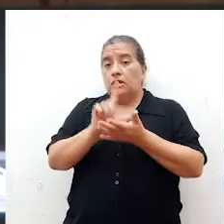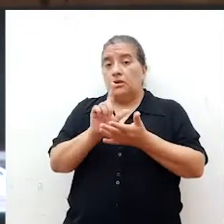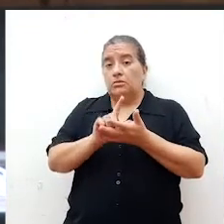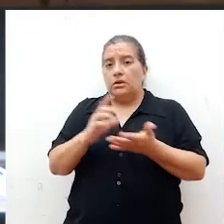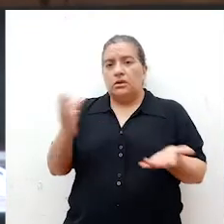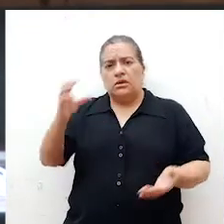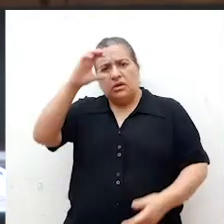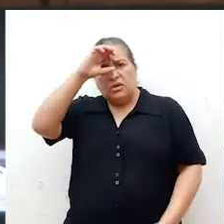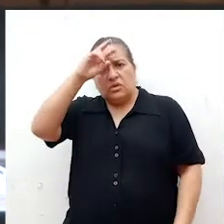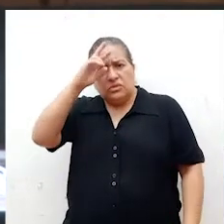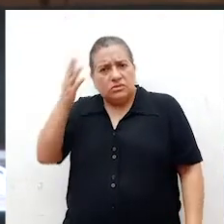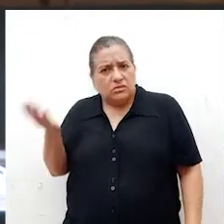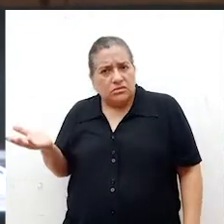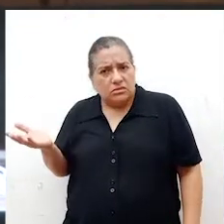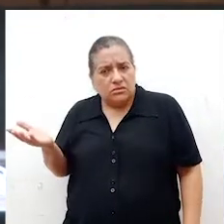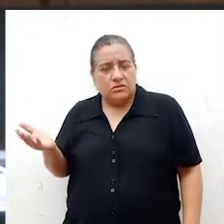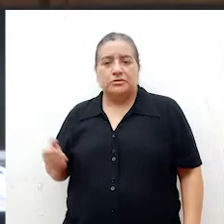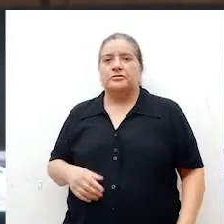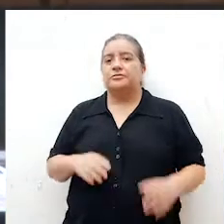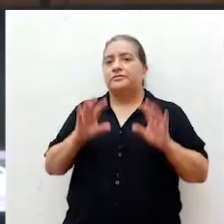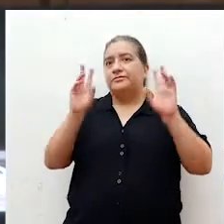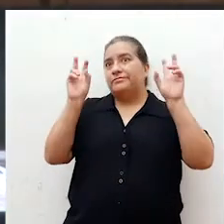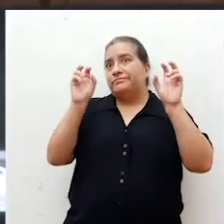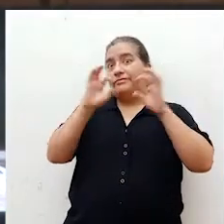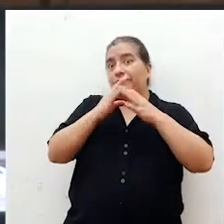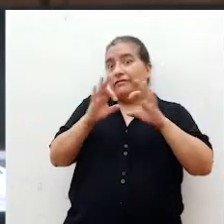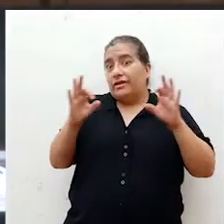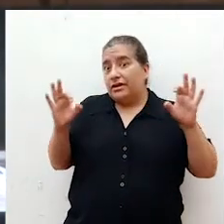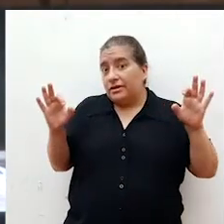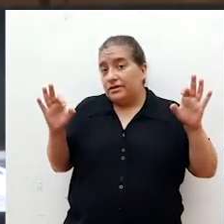eso no es informar, eso no es transparencia.